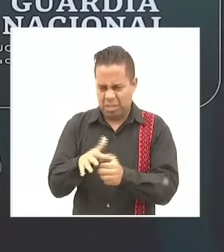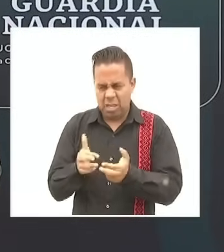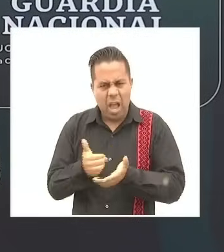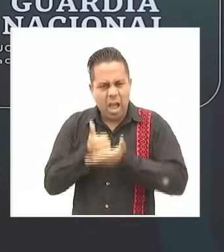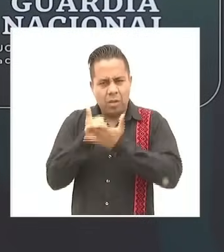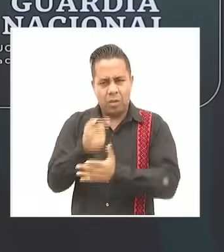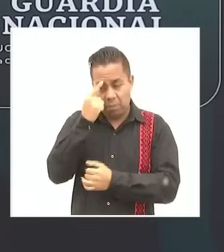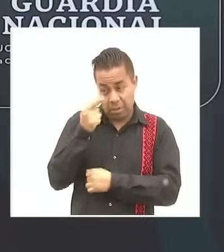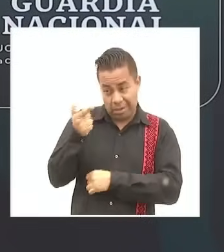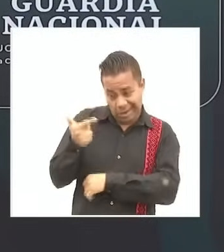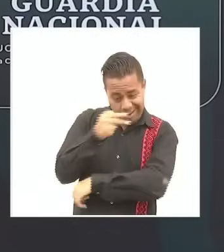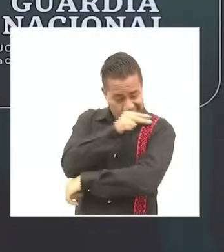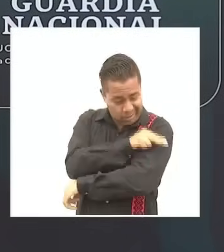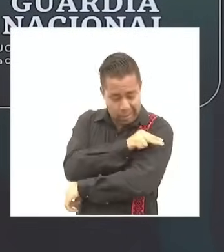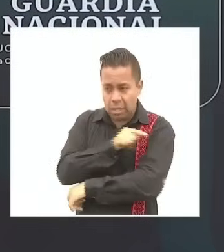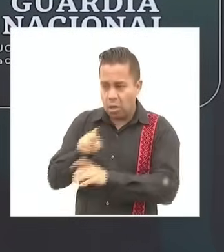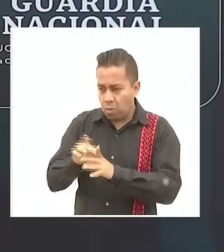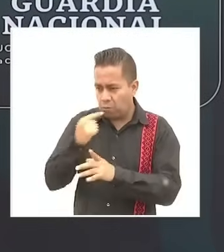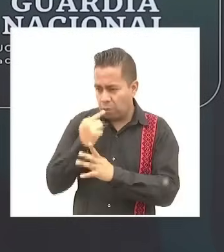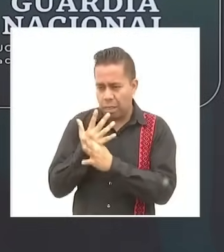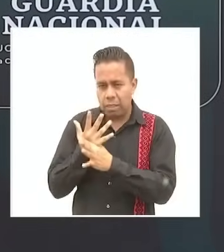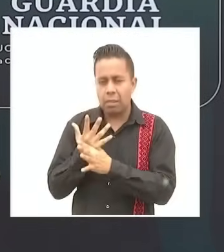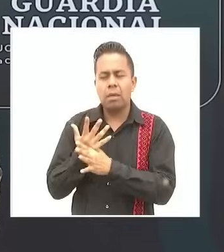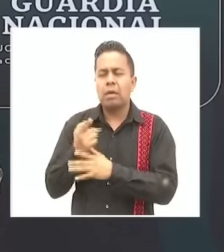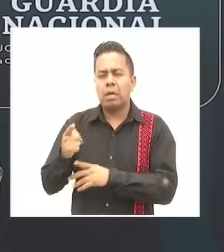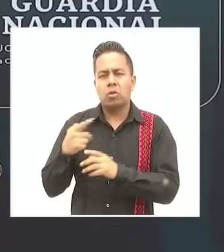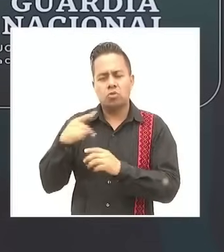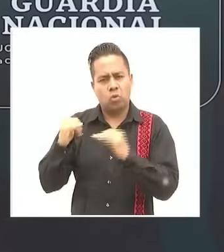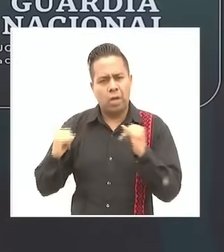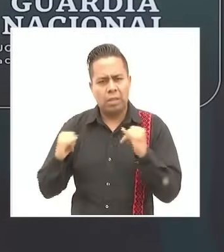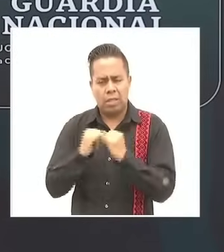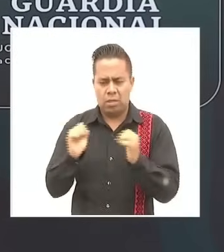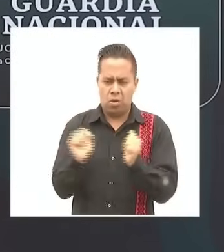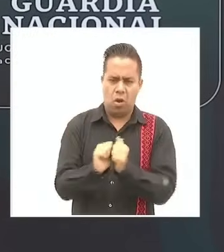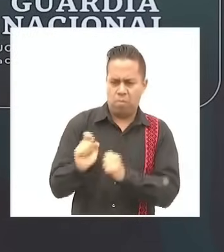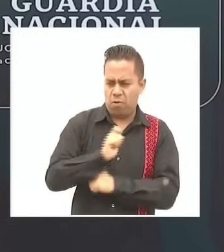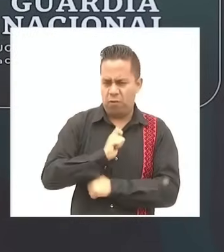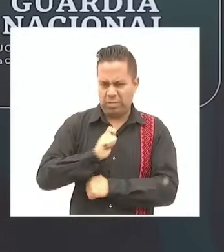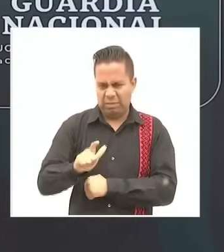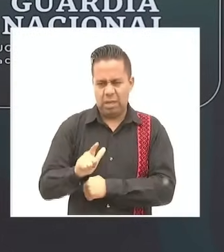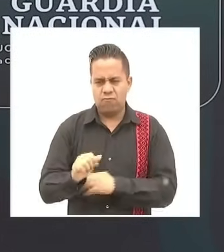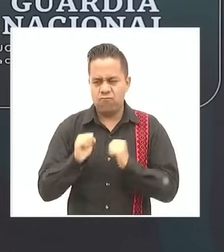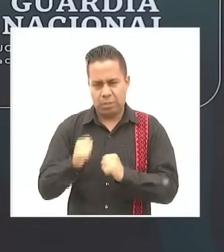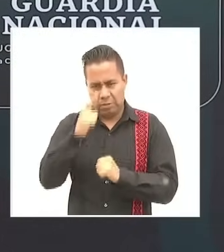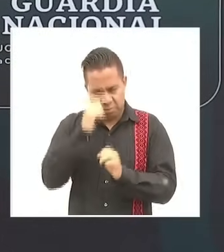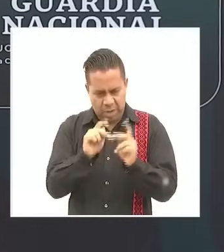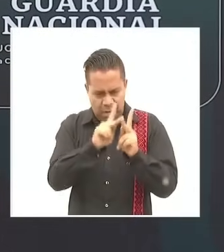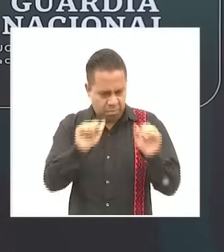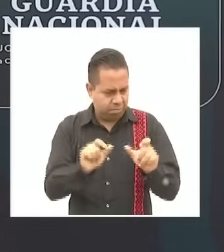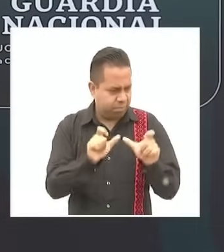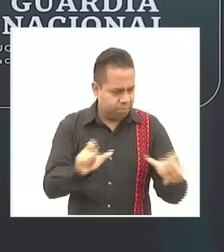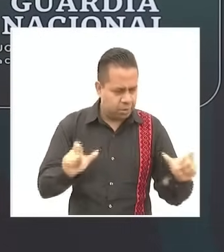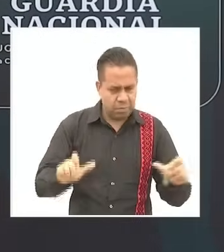Guardia Nacional, como usted lo ha dicho, sea la institución por excelencia para garantizar la seguridad pública de